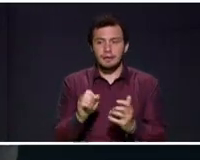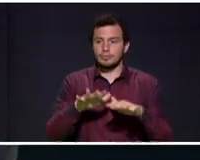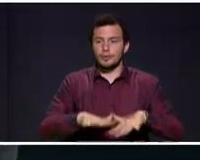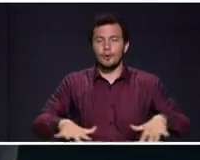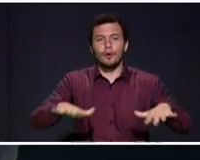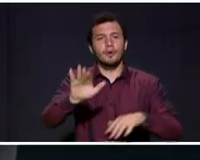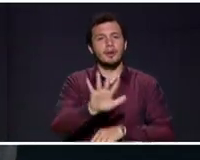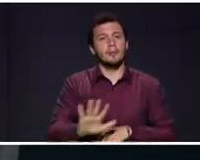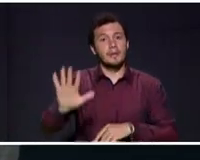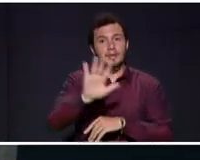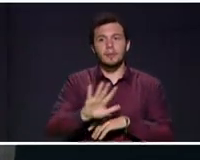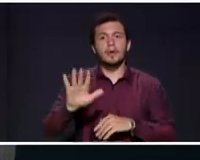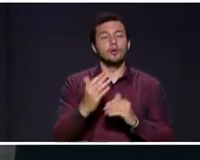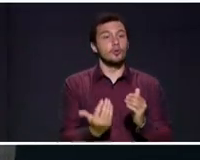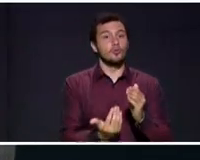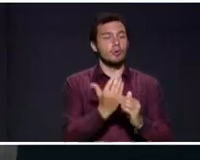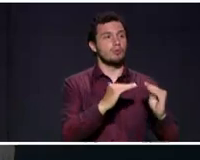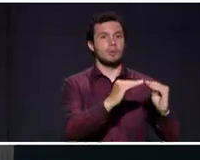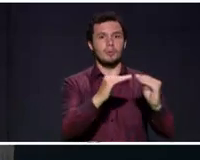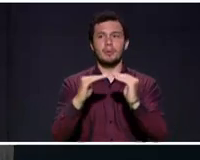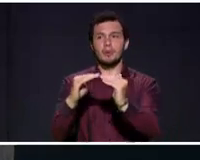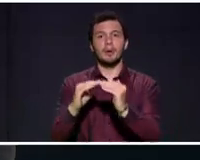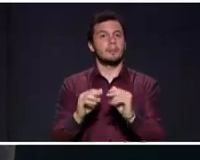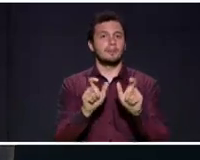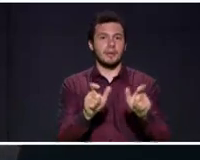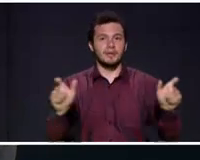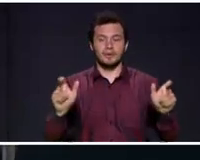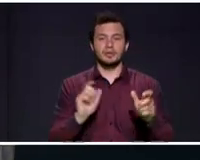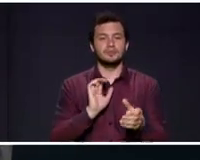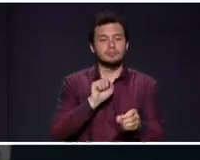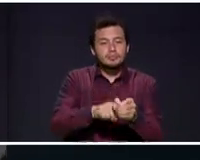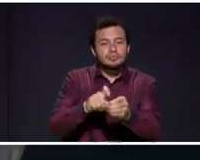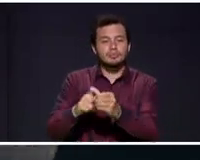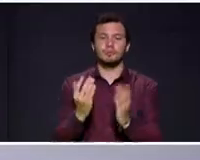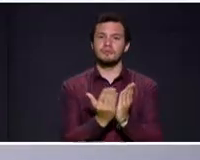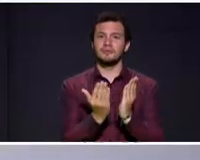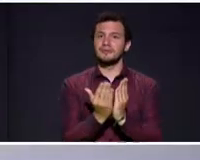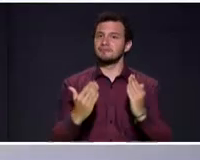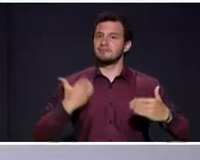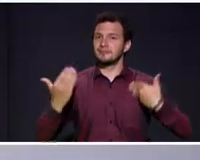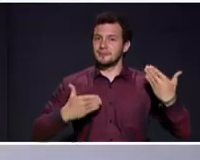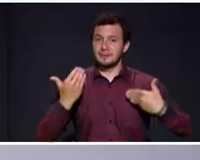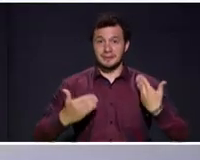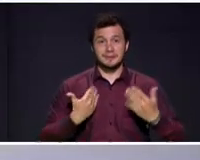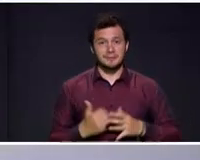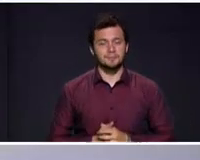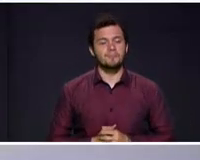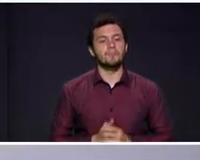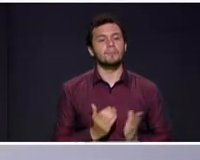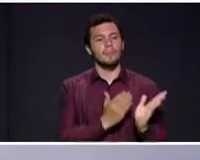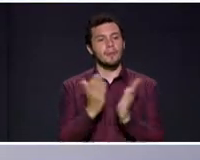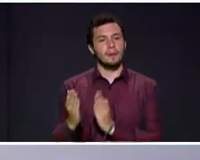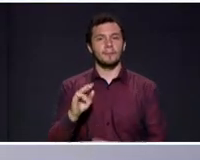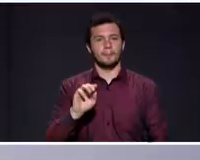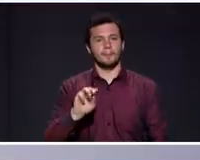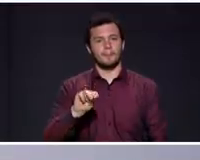recordado y donde la gente estuviera feliz y se desarrolla en sus territorios tiempo para el candidato a mauricio pérez